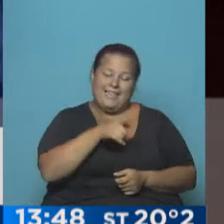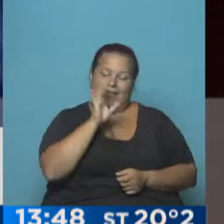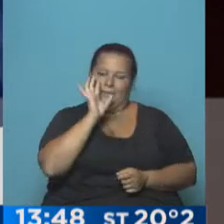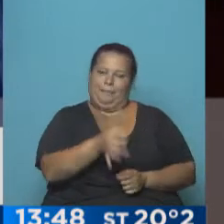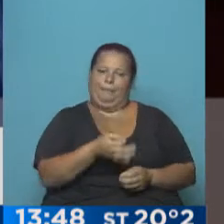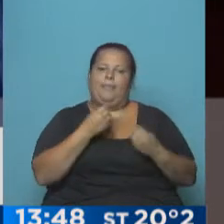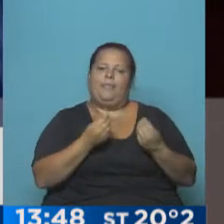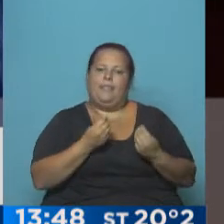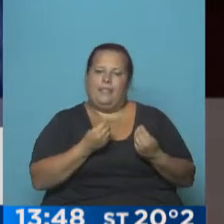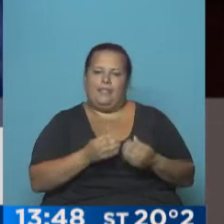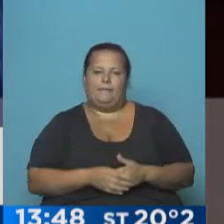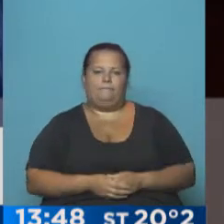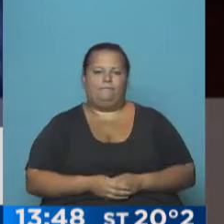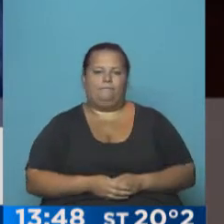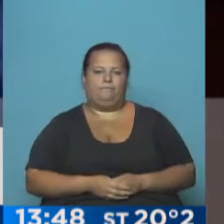nota porque